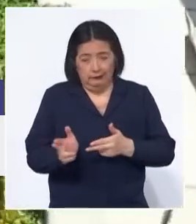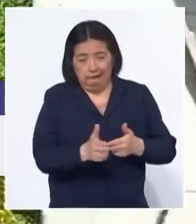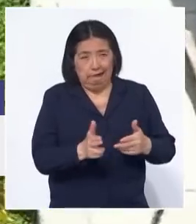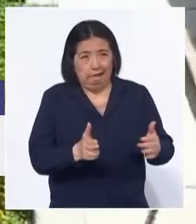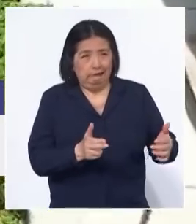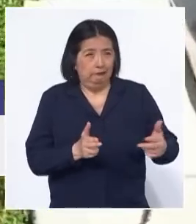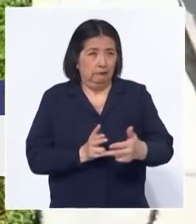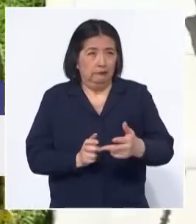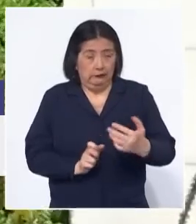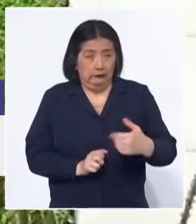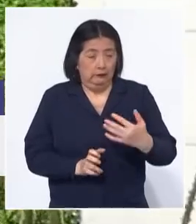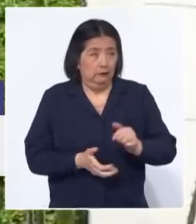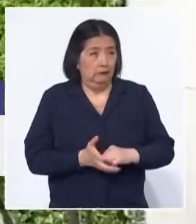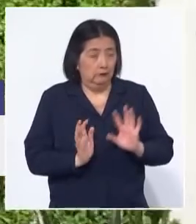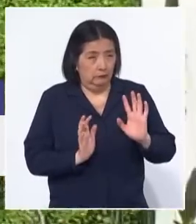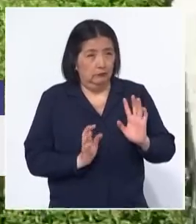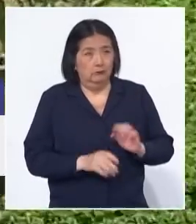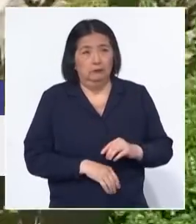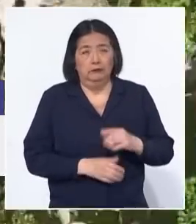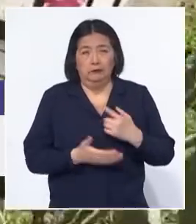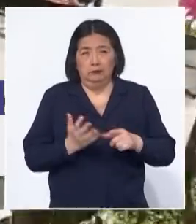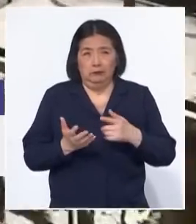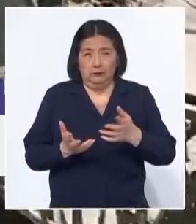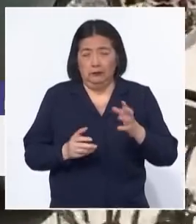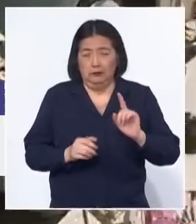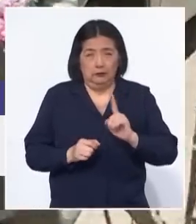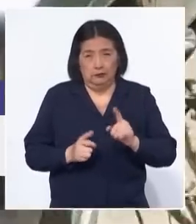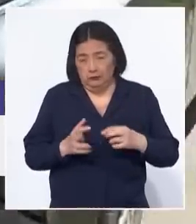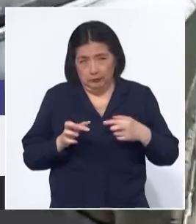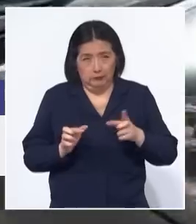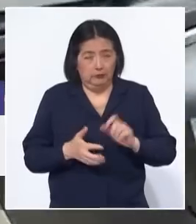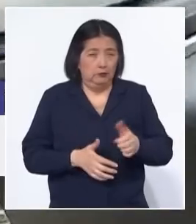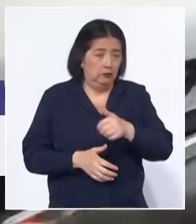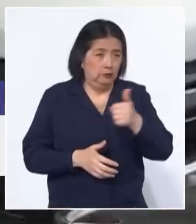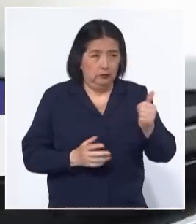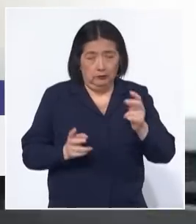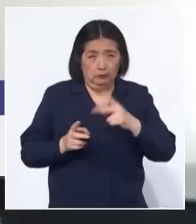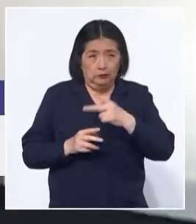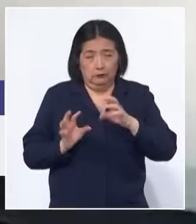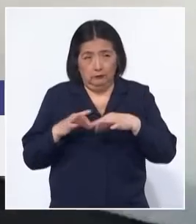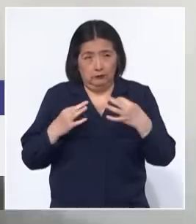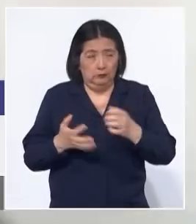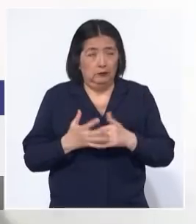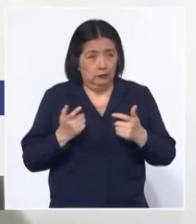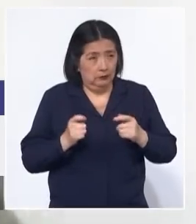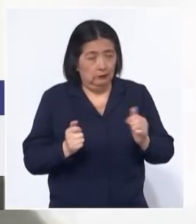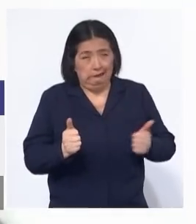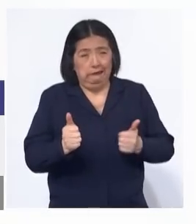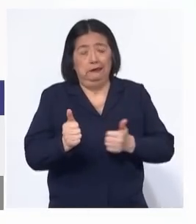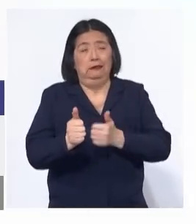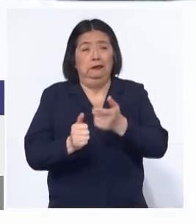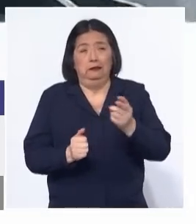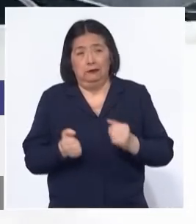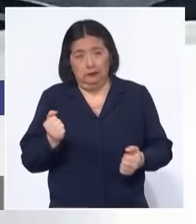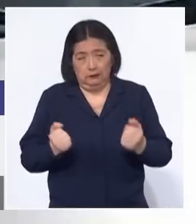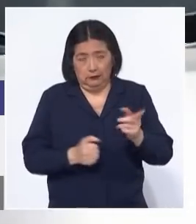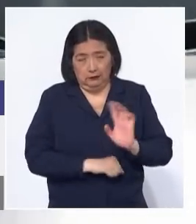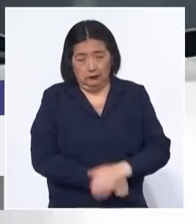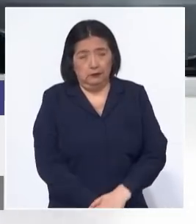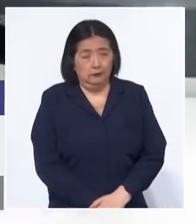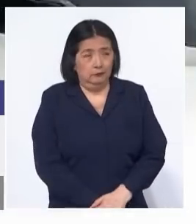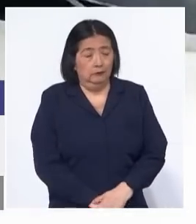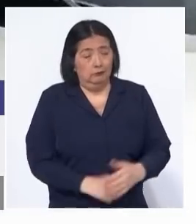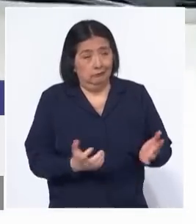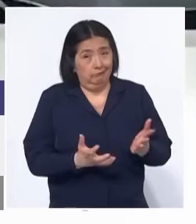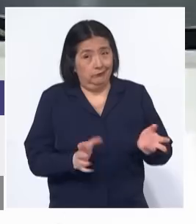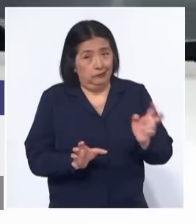otros vehículos que también habrían bloqueado la vía e impidieron que otros vecinos y familiares trataran de seguir esta minivan plateada